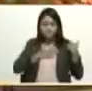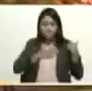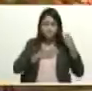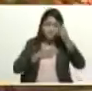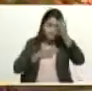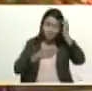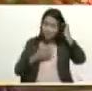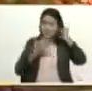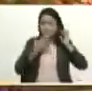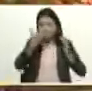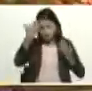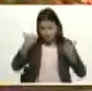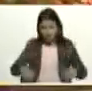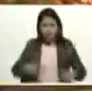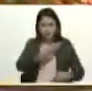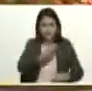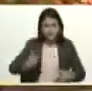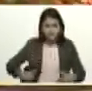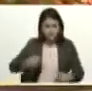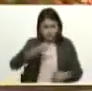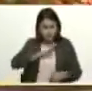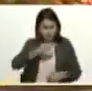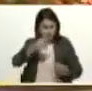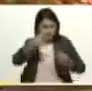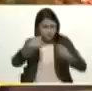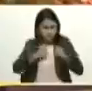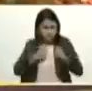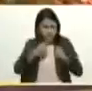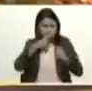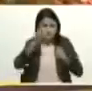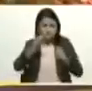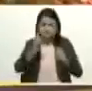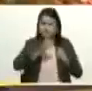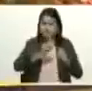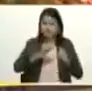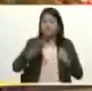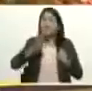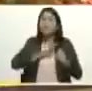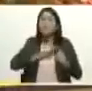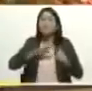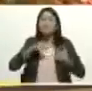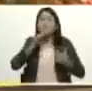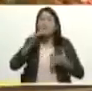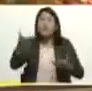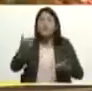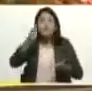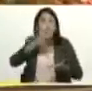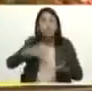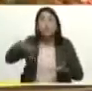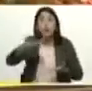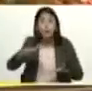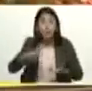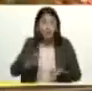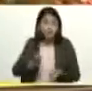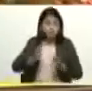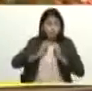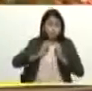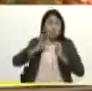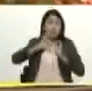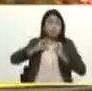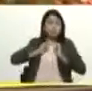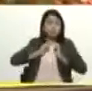que yo tengo como presidente le pertenece es a un pueblo que nos los da o nos los quita, pero es un